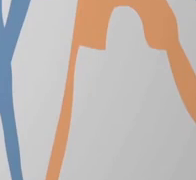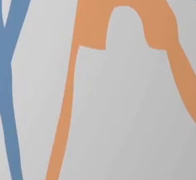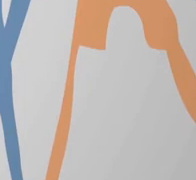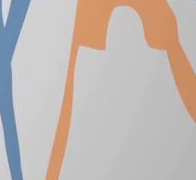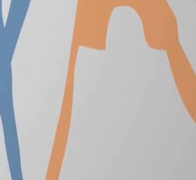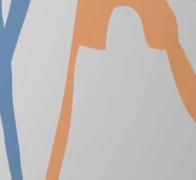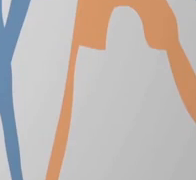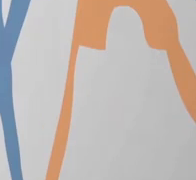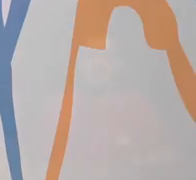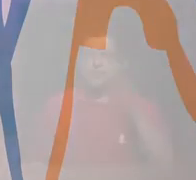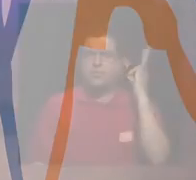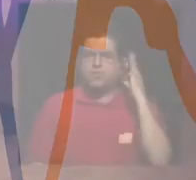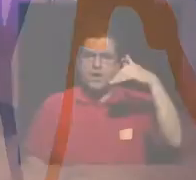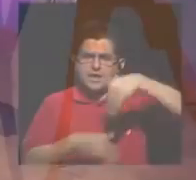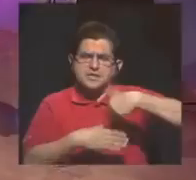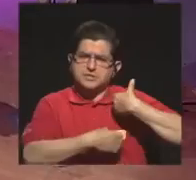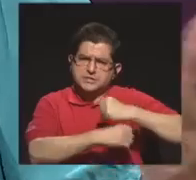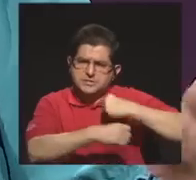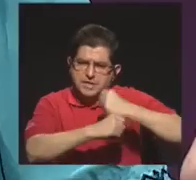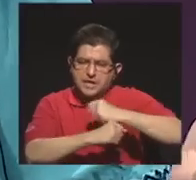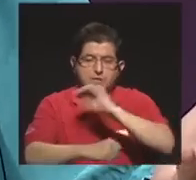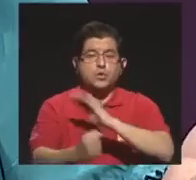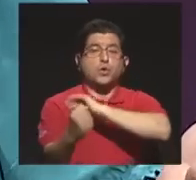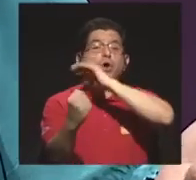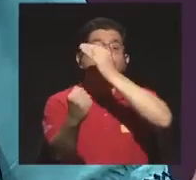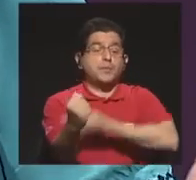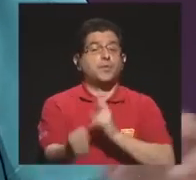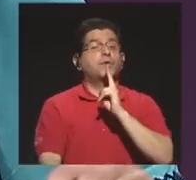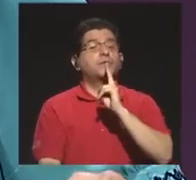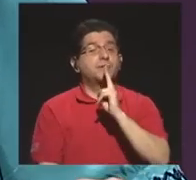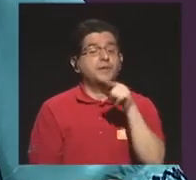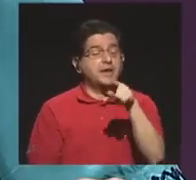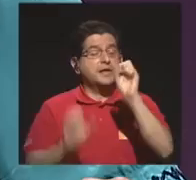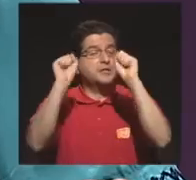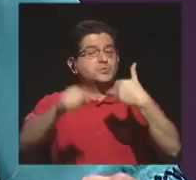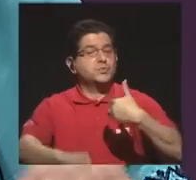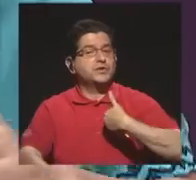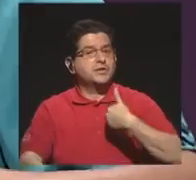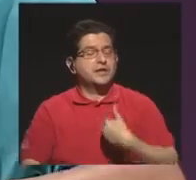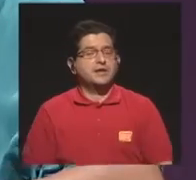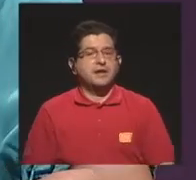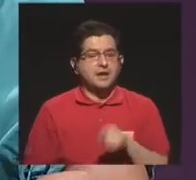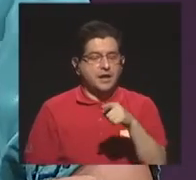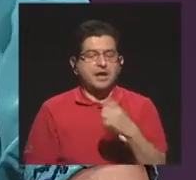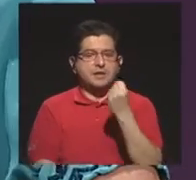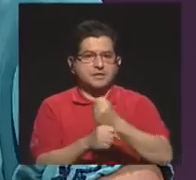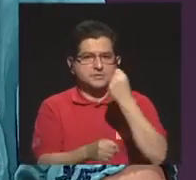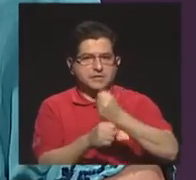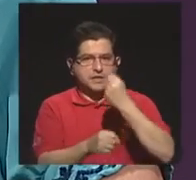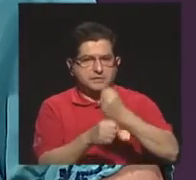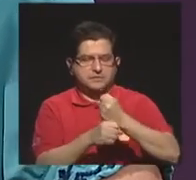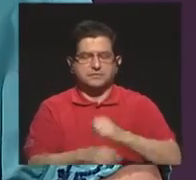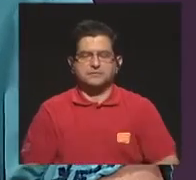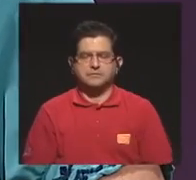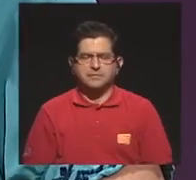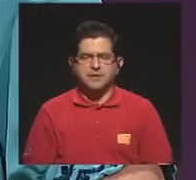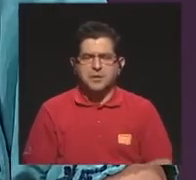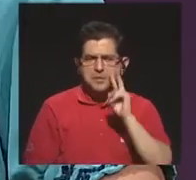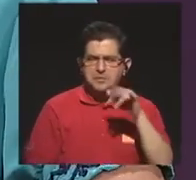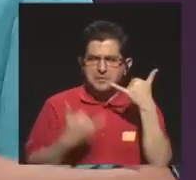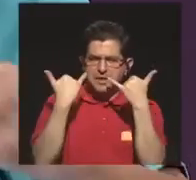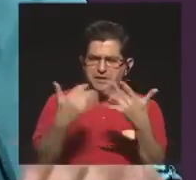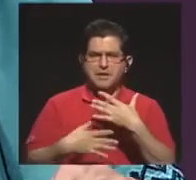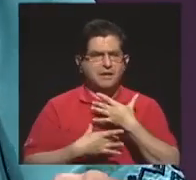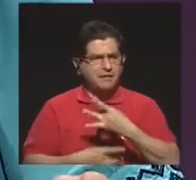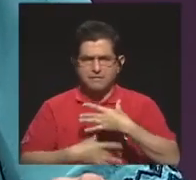Continuamos hablando de las mujeres en las municipalidades y el poder real que puedan tener en el ejercicio de sus funciones. Ya hemos visto que